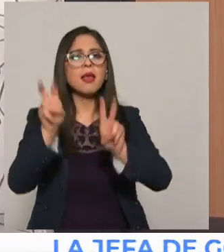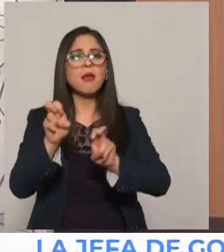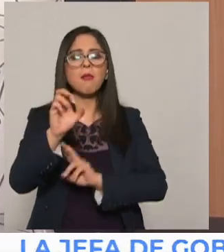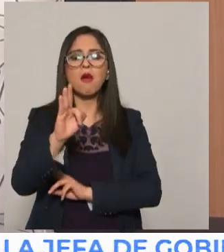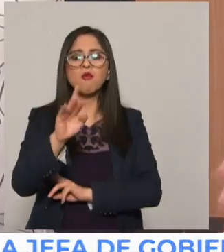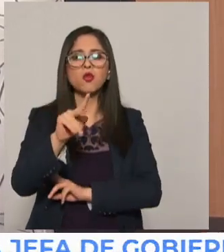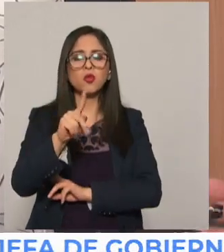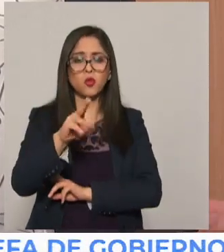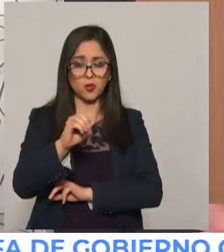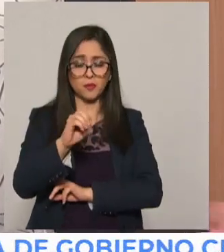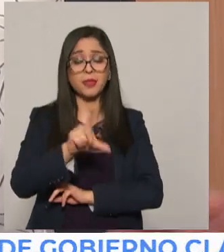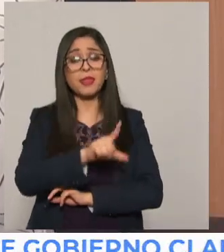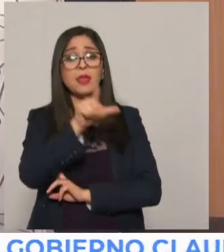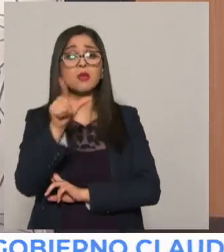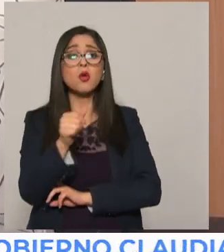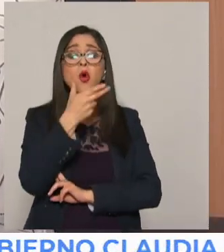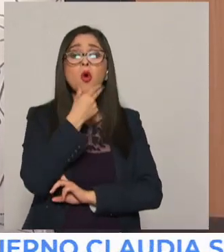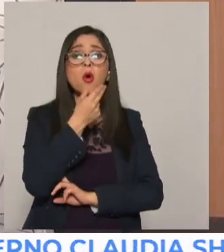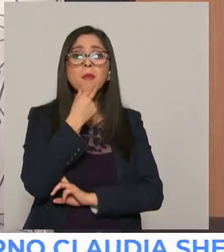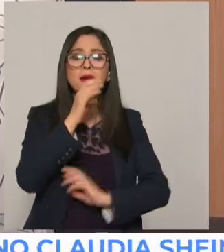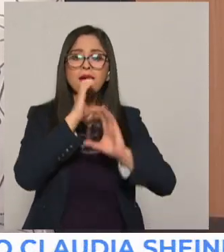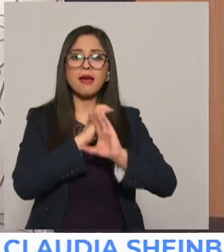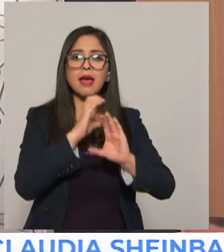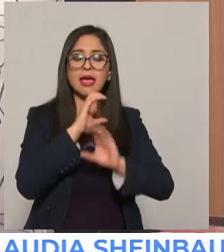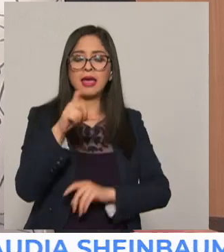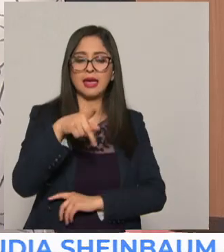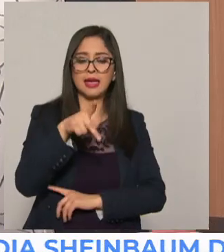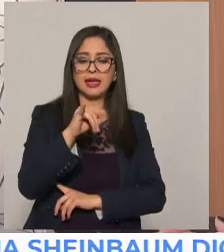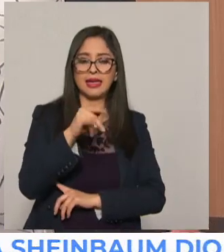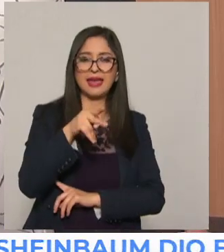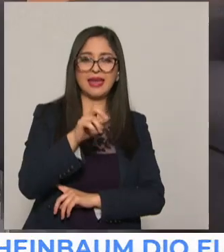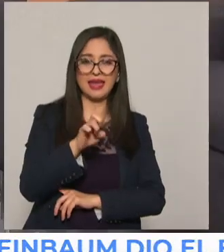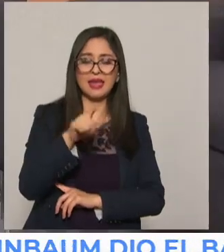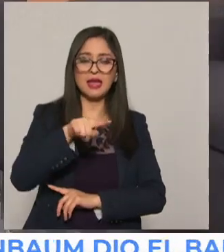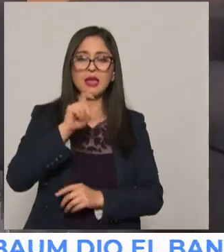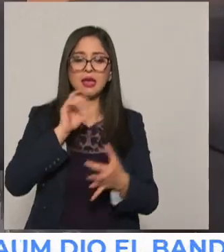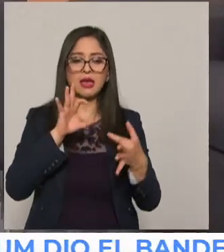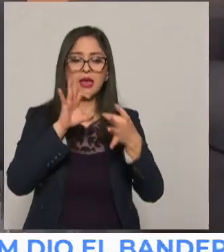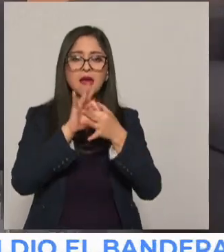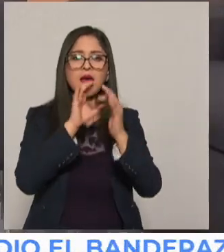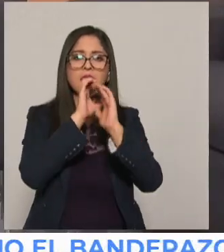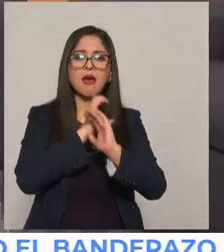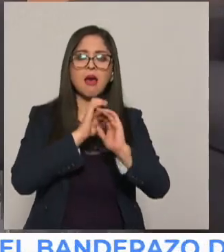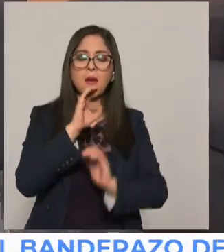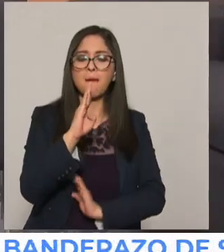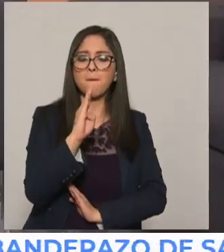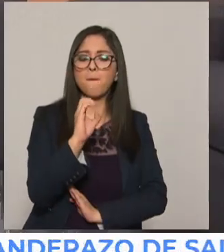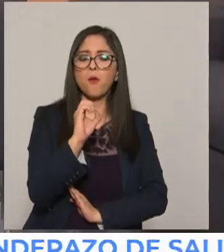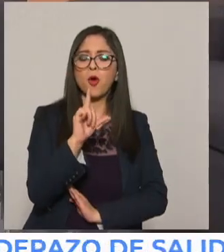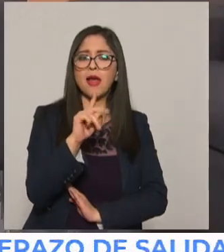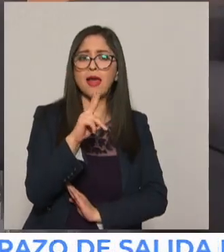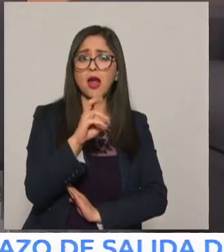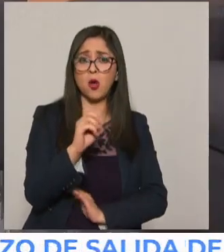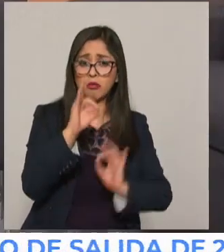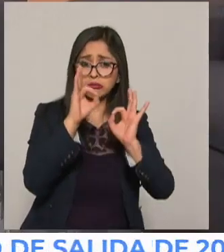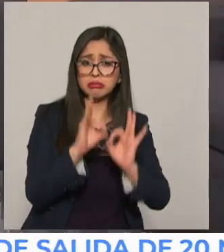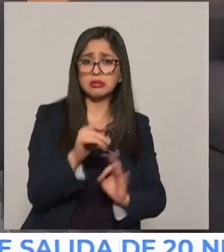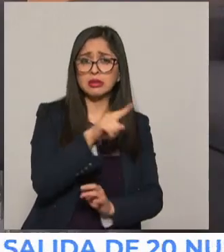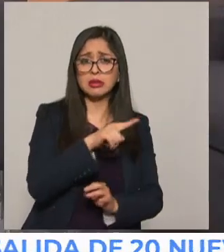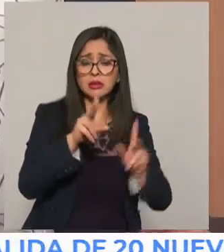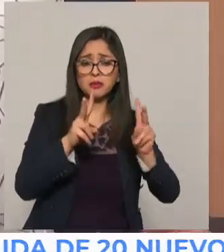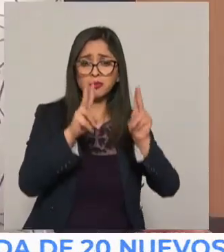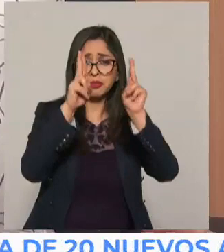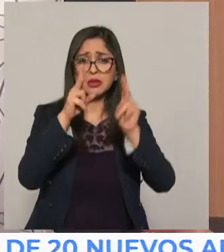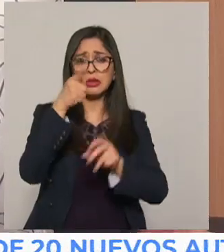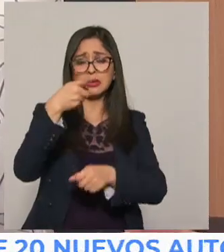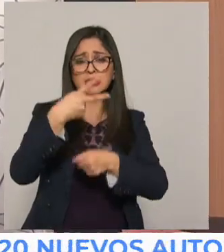Quique Rangel, miembro también de Café Tacuba, crea un bolero especial únicamente para la serie, que es el tráiler de la